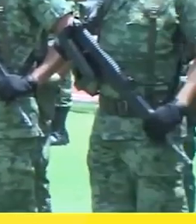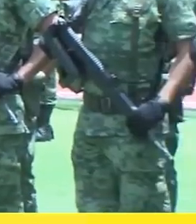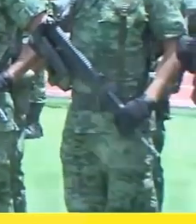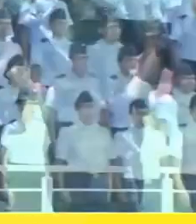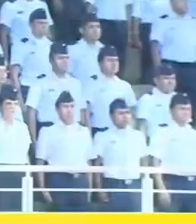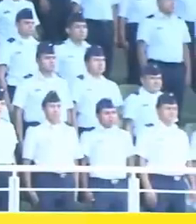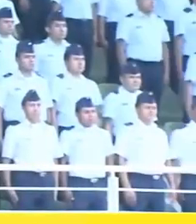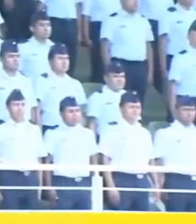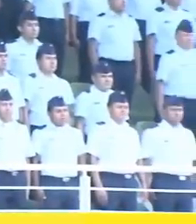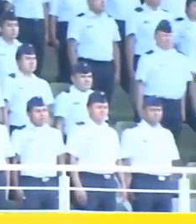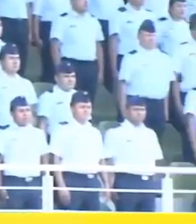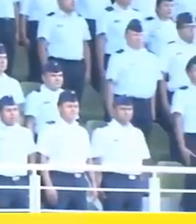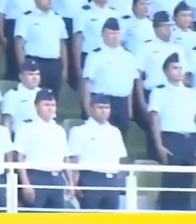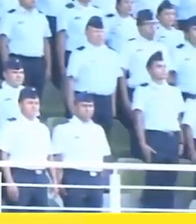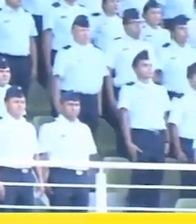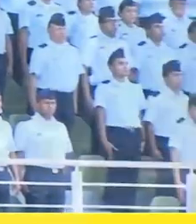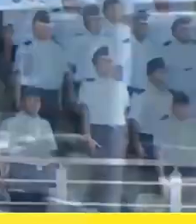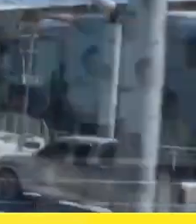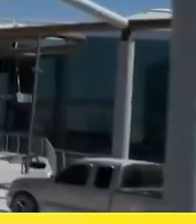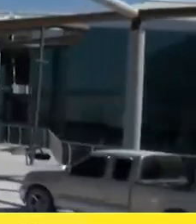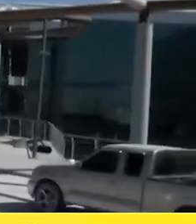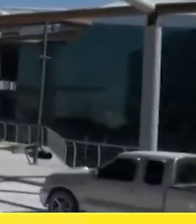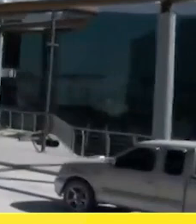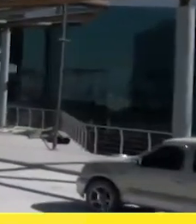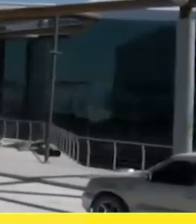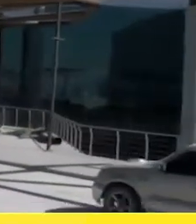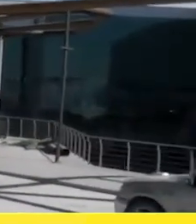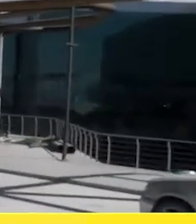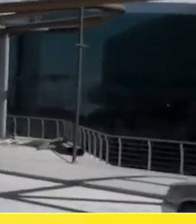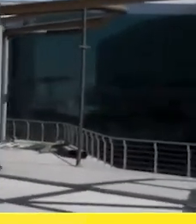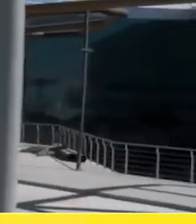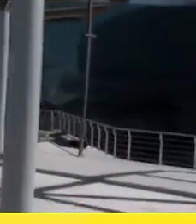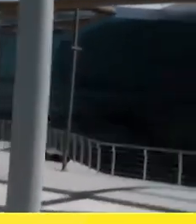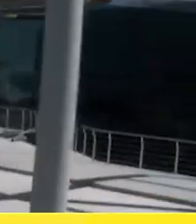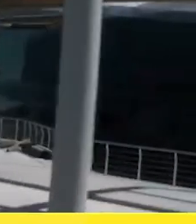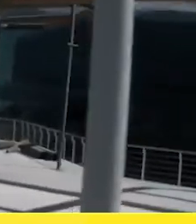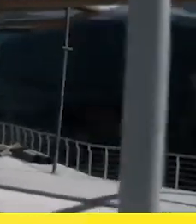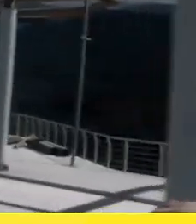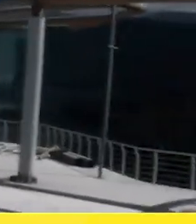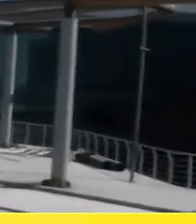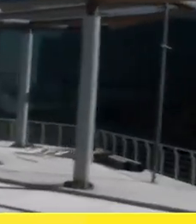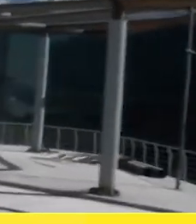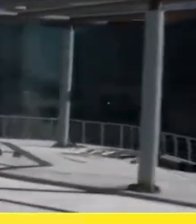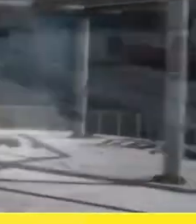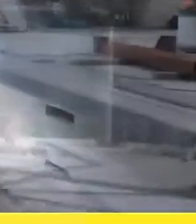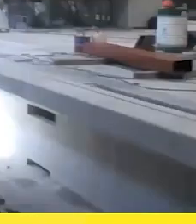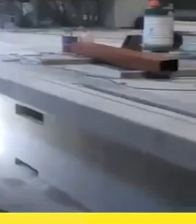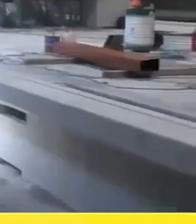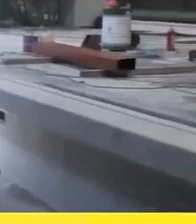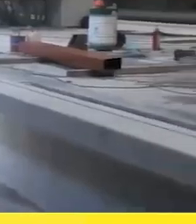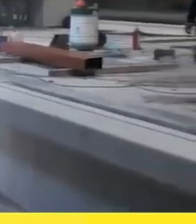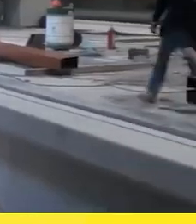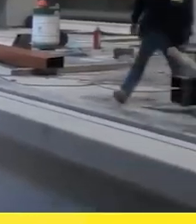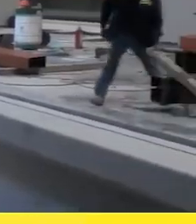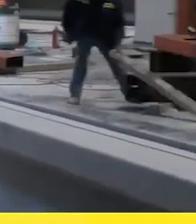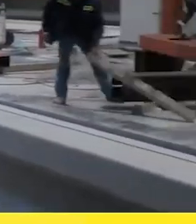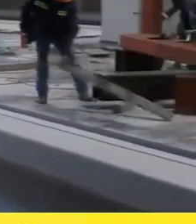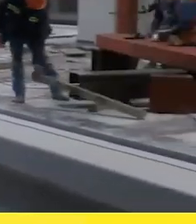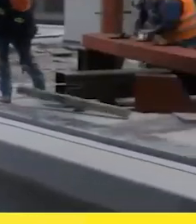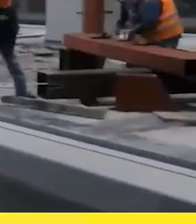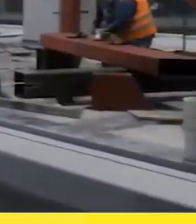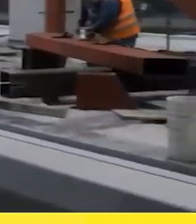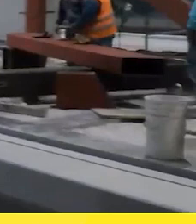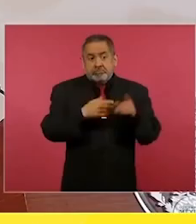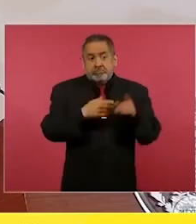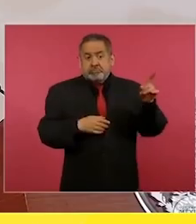estado sin aprobación del Congreso en otros rubros como el tema del Tren Maya, la aerolínea mexicana y ampliaciones de la presencia militar en todo el